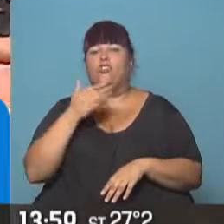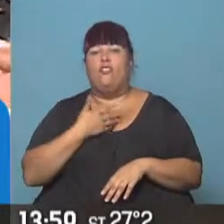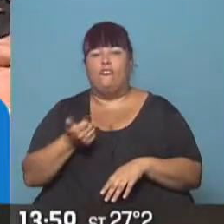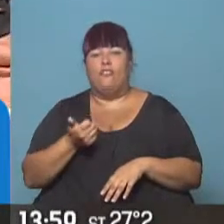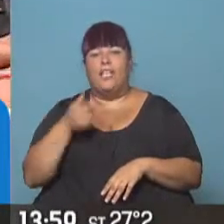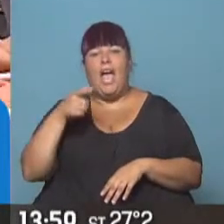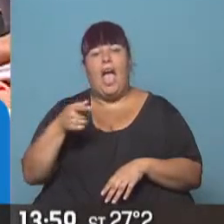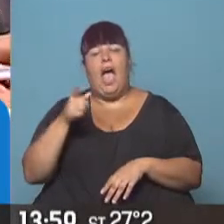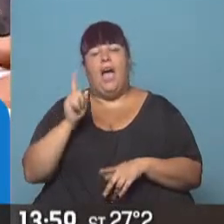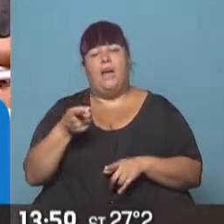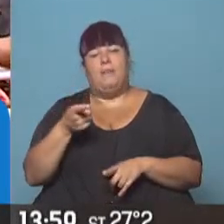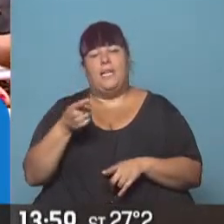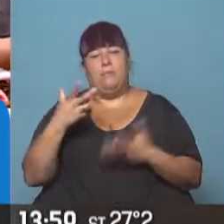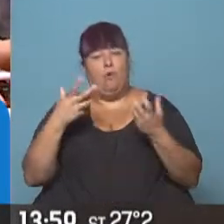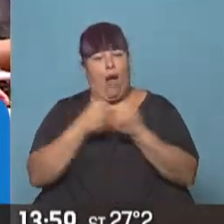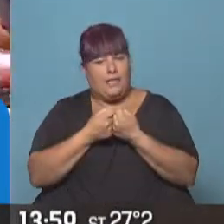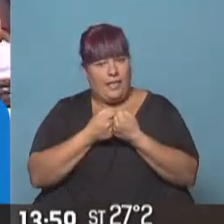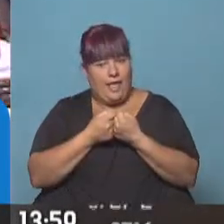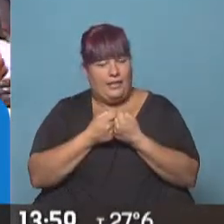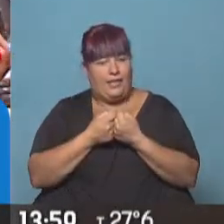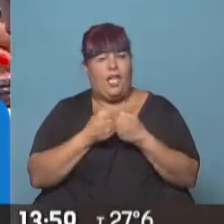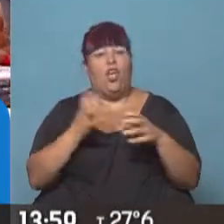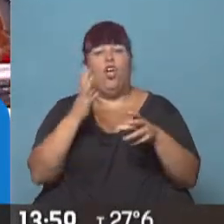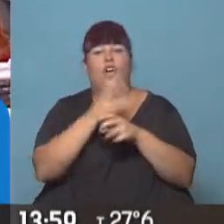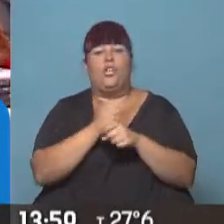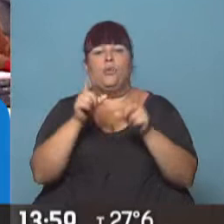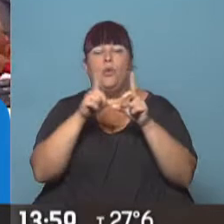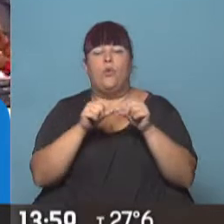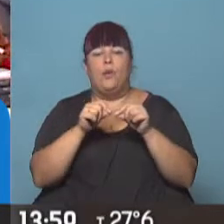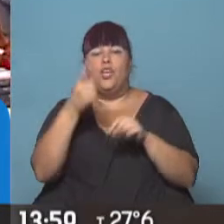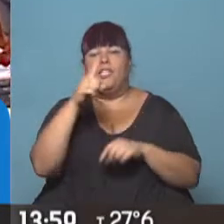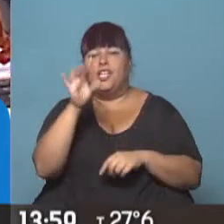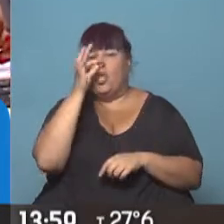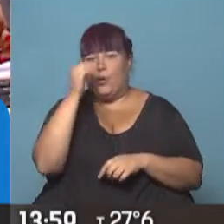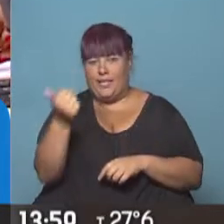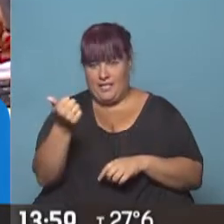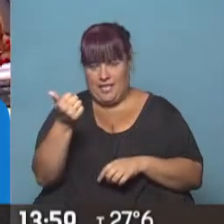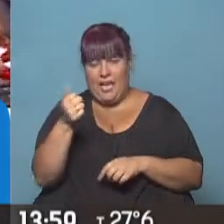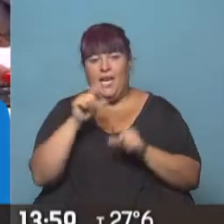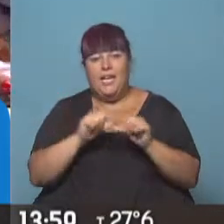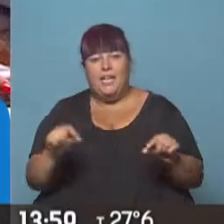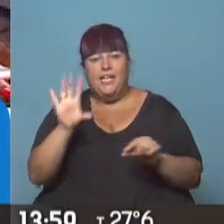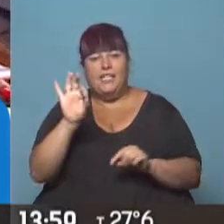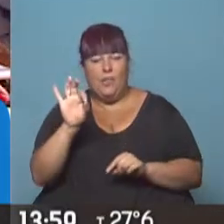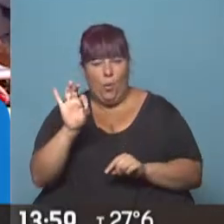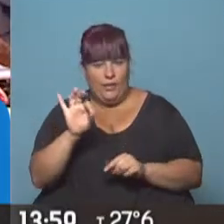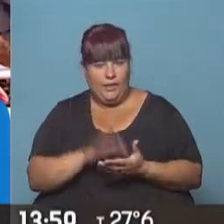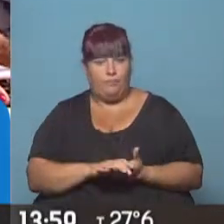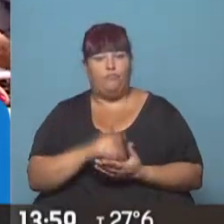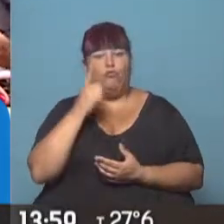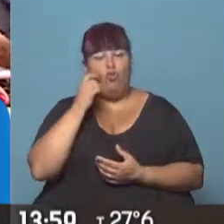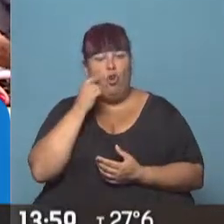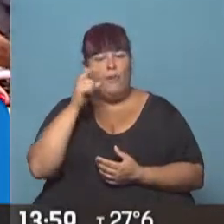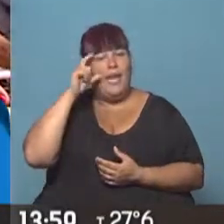Oswald, ella fue embestida por un colectivo de la línea 126 del interno 50, el